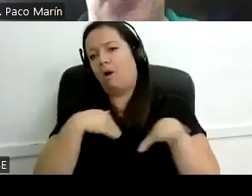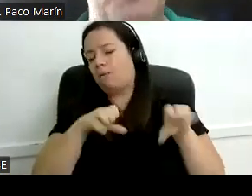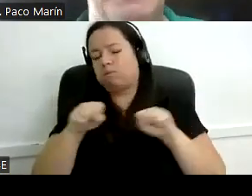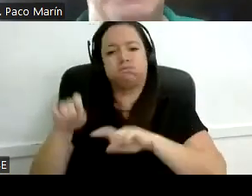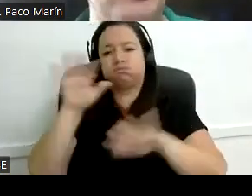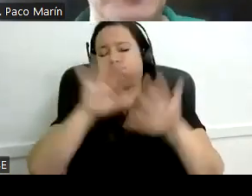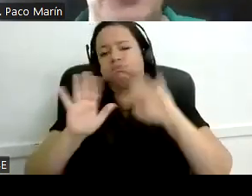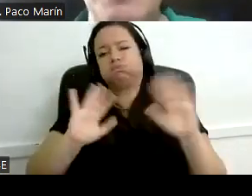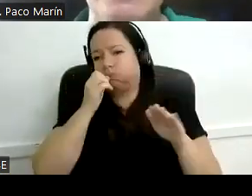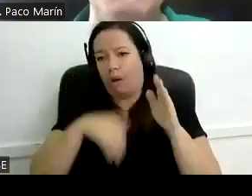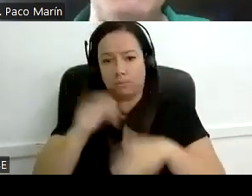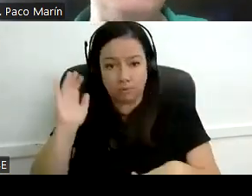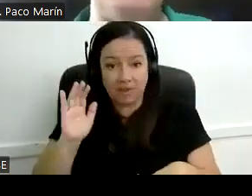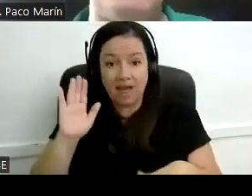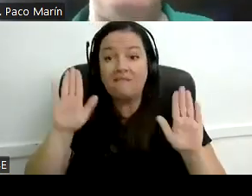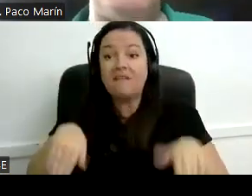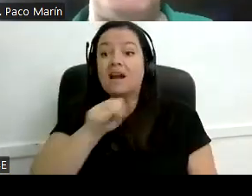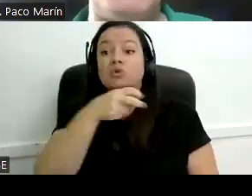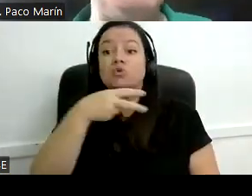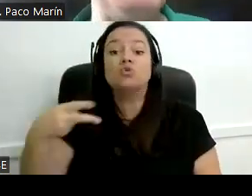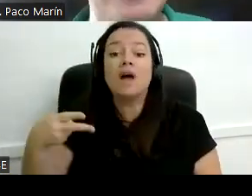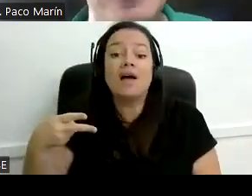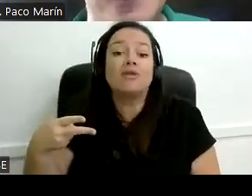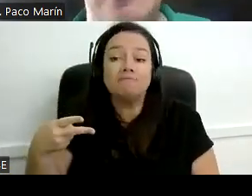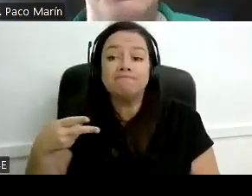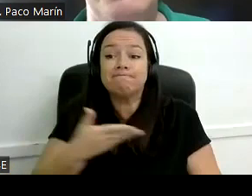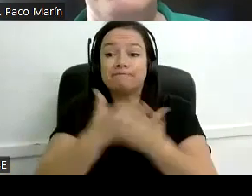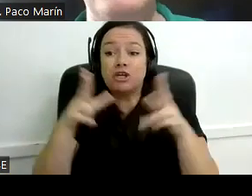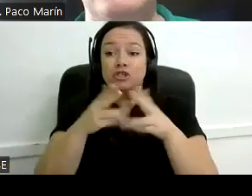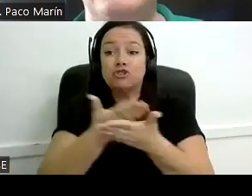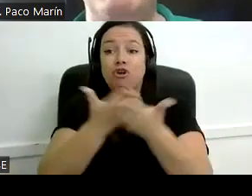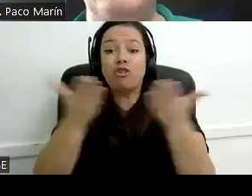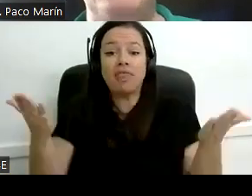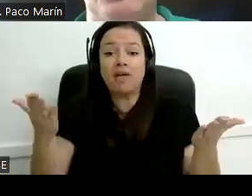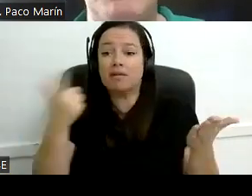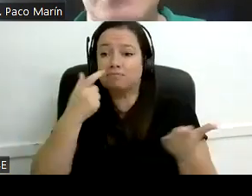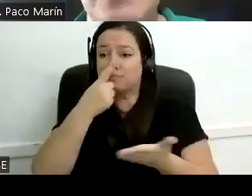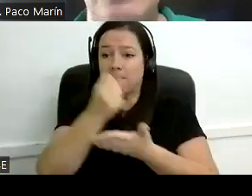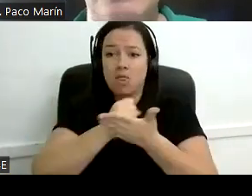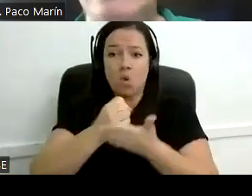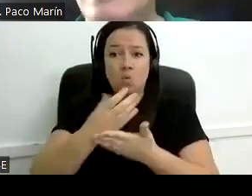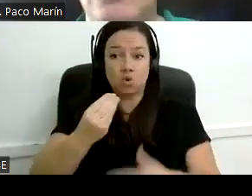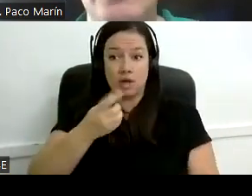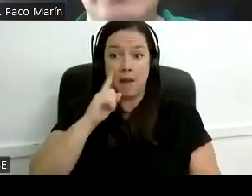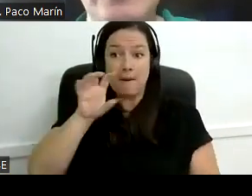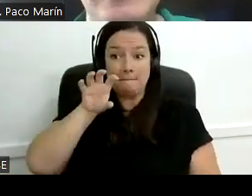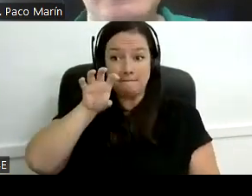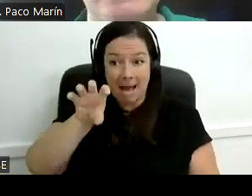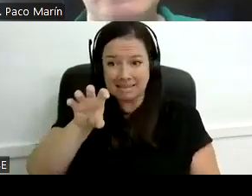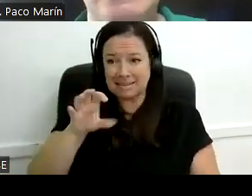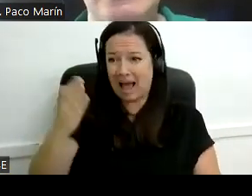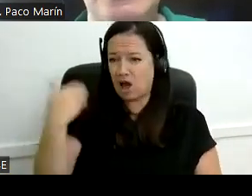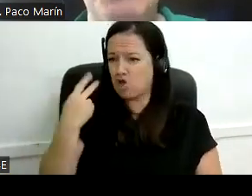primer paso. El resultado, evidentemente, es una sociedad hipermedicalizada, es decir, somos el país, ayer o antes de ayer